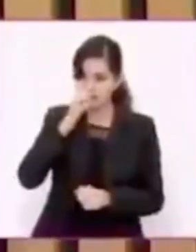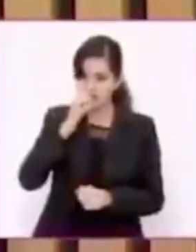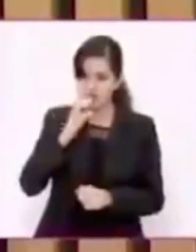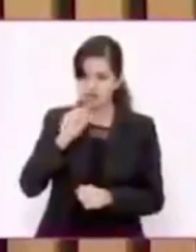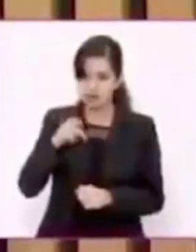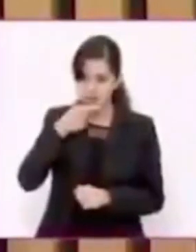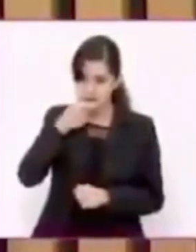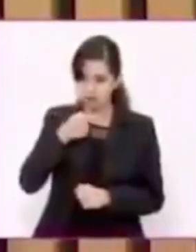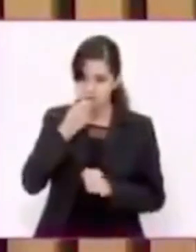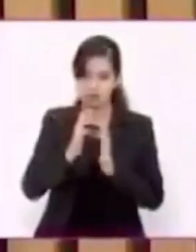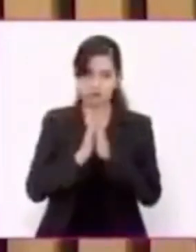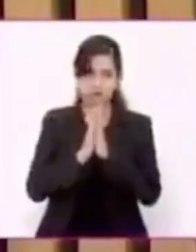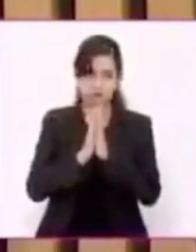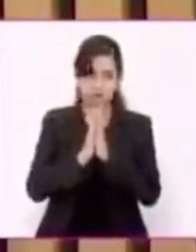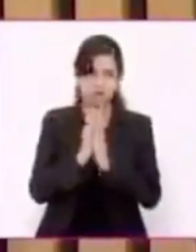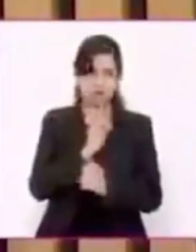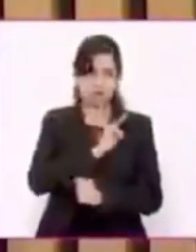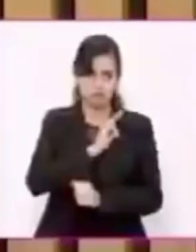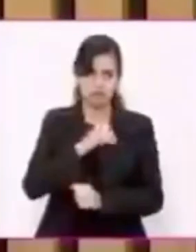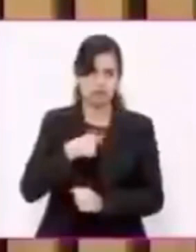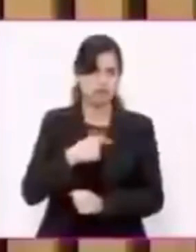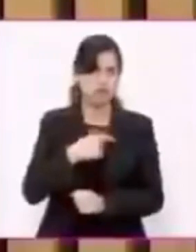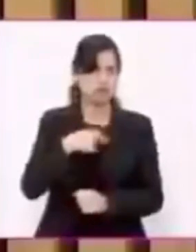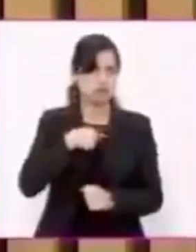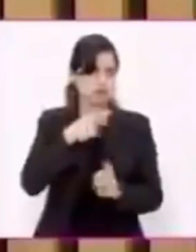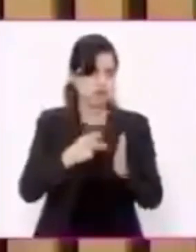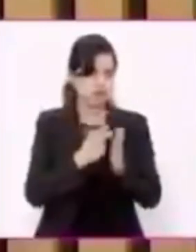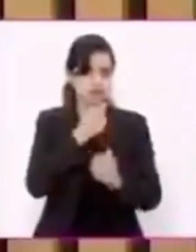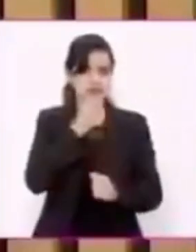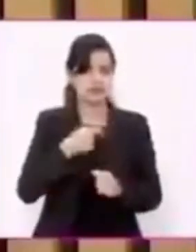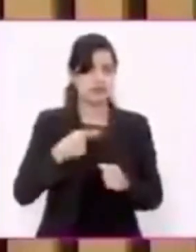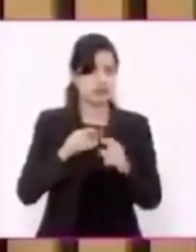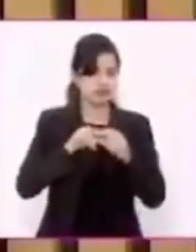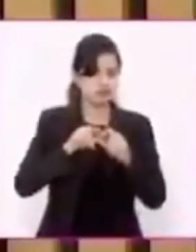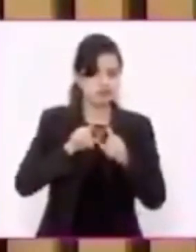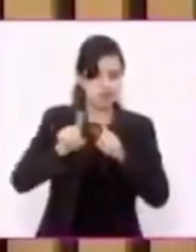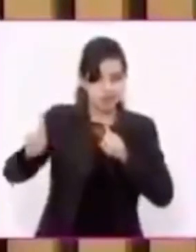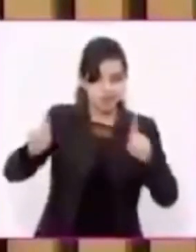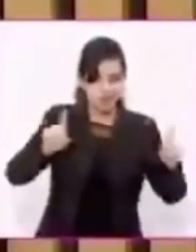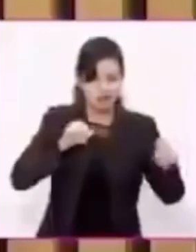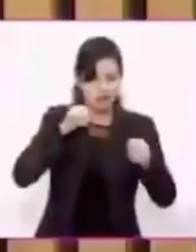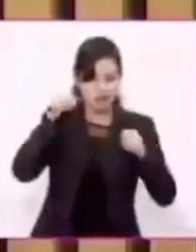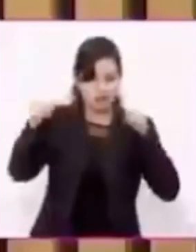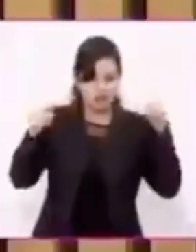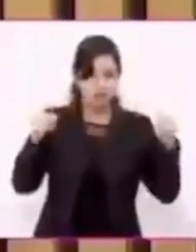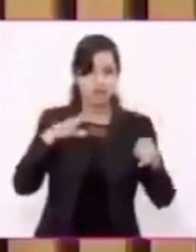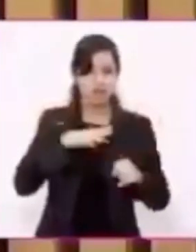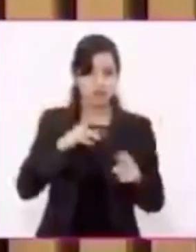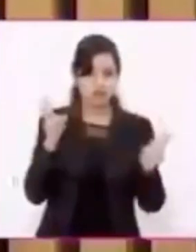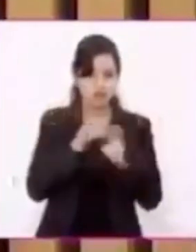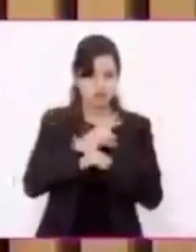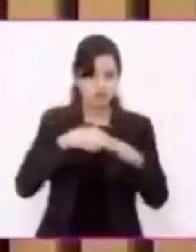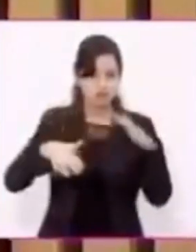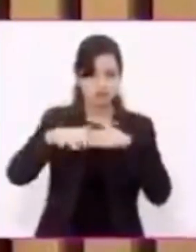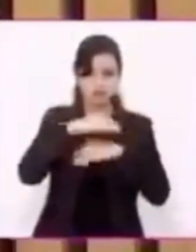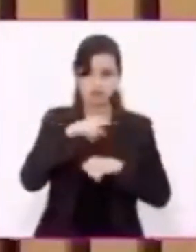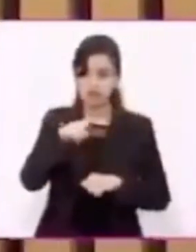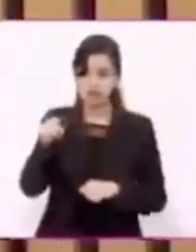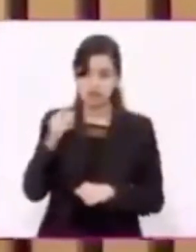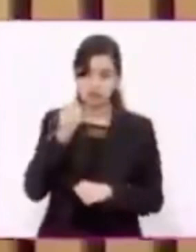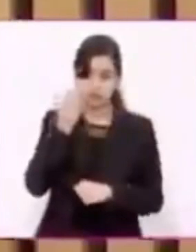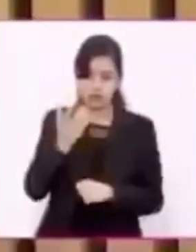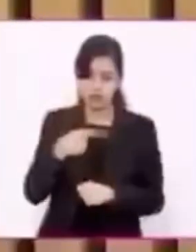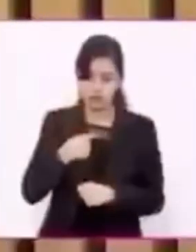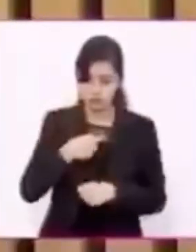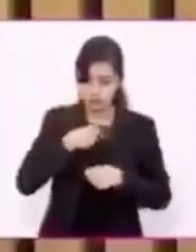Sí, le ruego, por favor, y yo le vuelvo a insistir, respetemos las tenemos normas. una distancia más que suficiente, un área ventilada. Si usted me quiere censurar